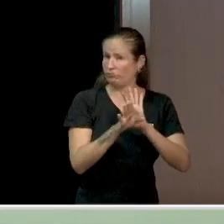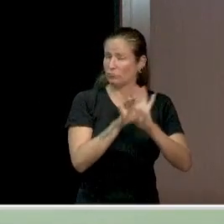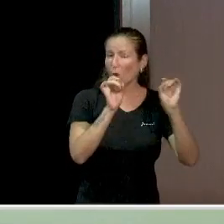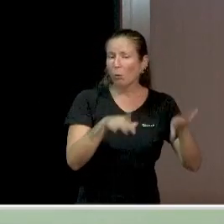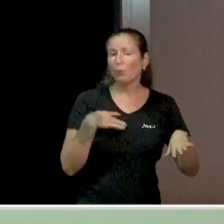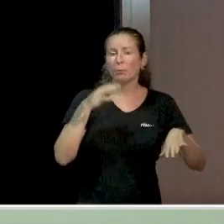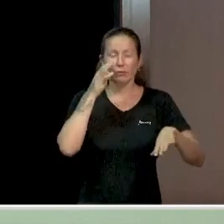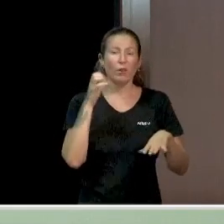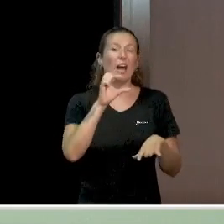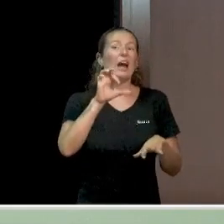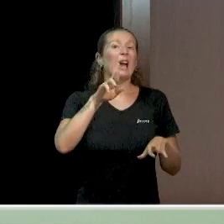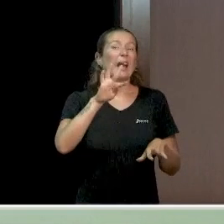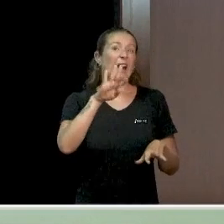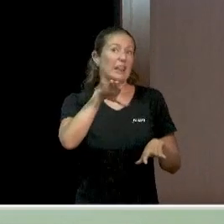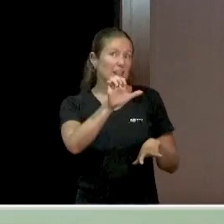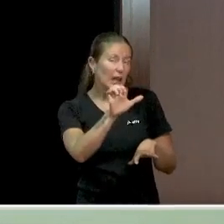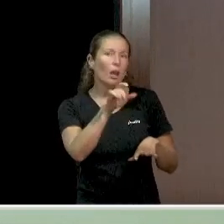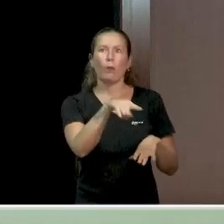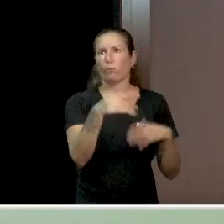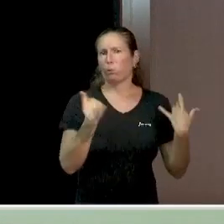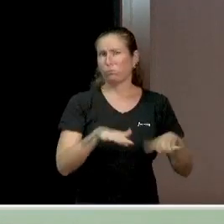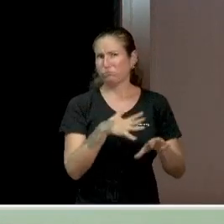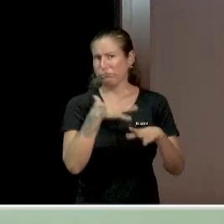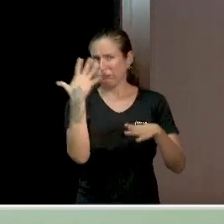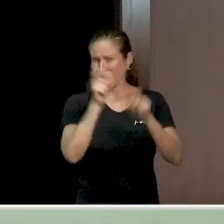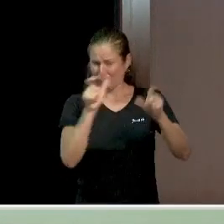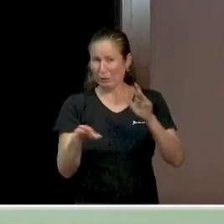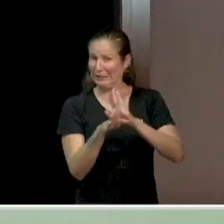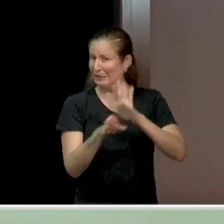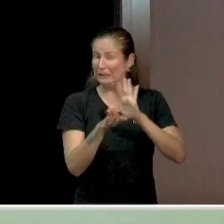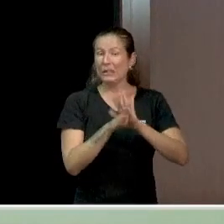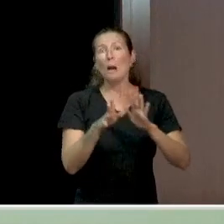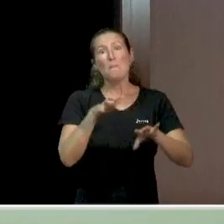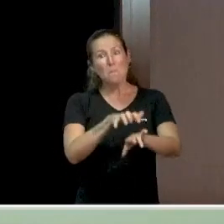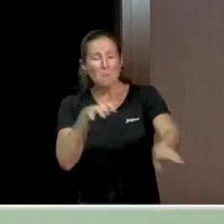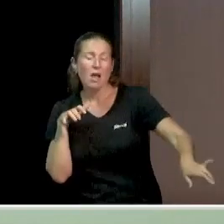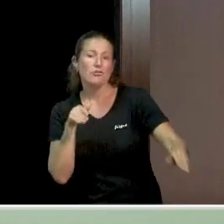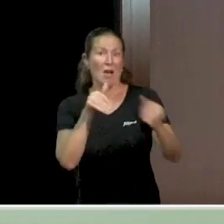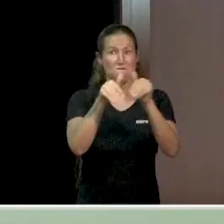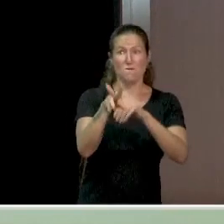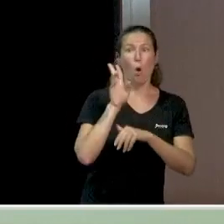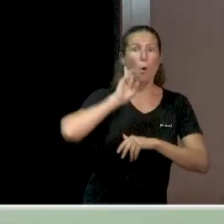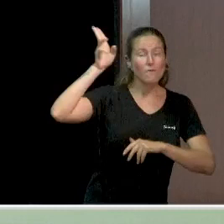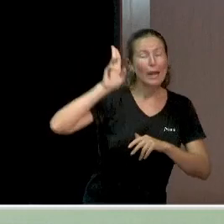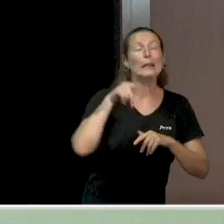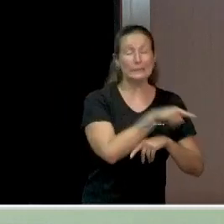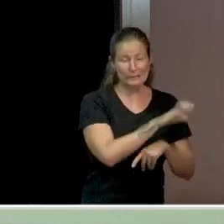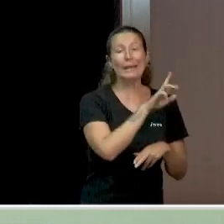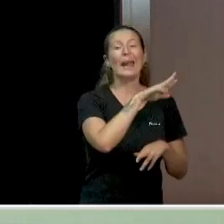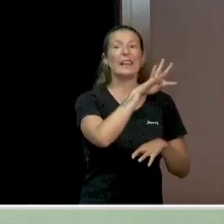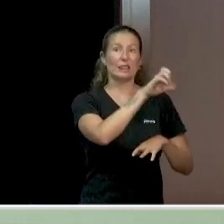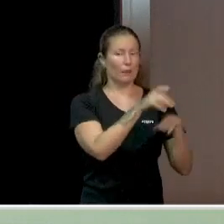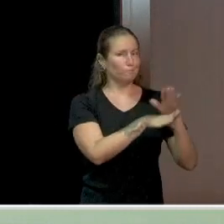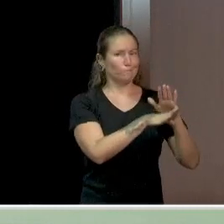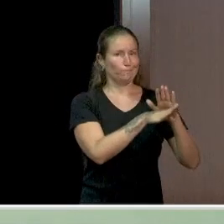están en expediente de regulación temporal de empleo son personas que están al final de su vida laboral e incluso personas con cualquier tipo de discapacidad,